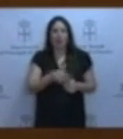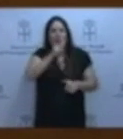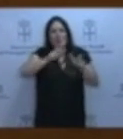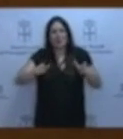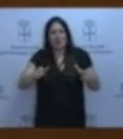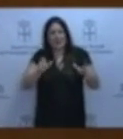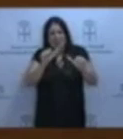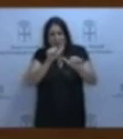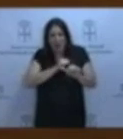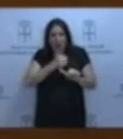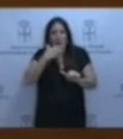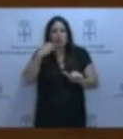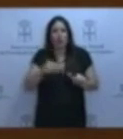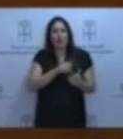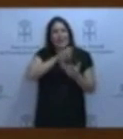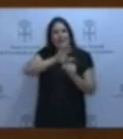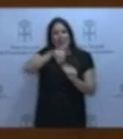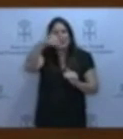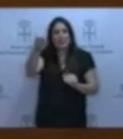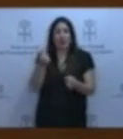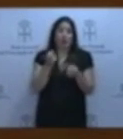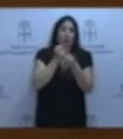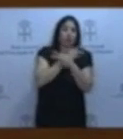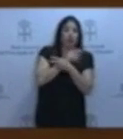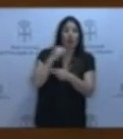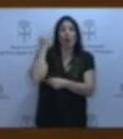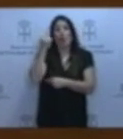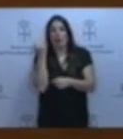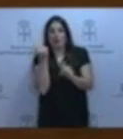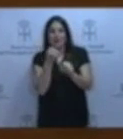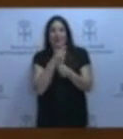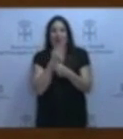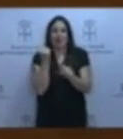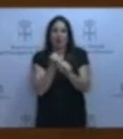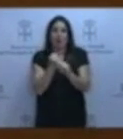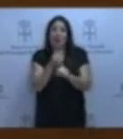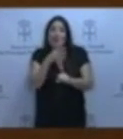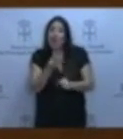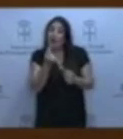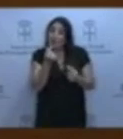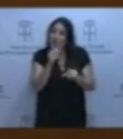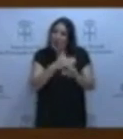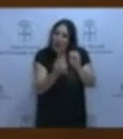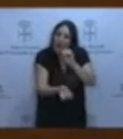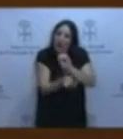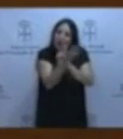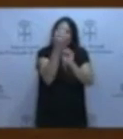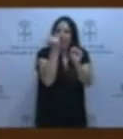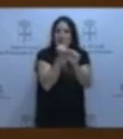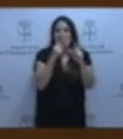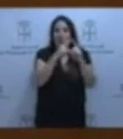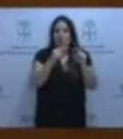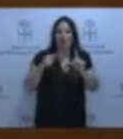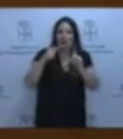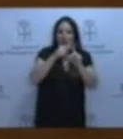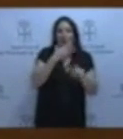parados y de jóvenes exiliados trabajando de camareros en Edimburgo o en Londres, debido a que el dinero de la creación de empleo en Asturias para los jóvenes asturianos